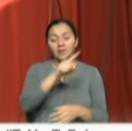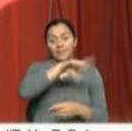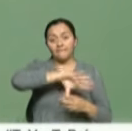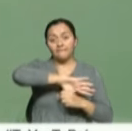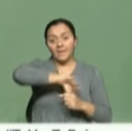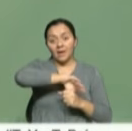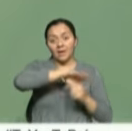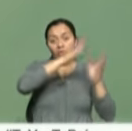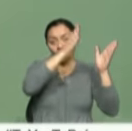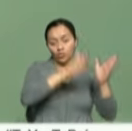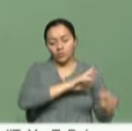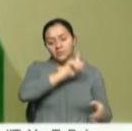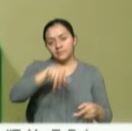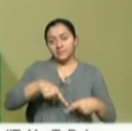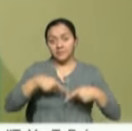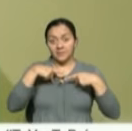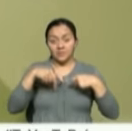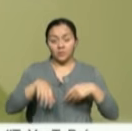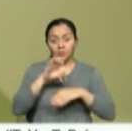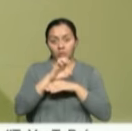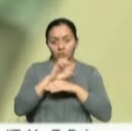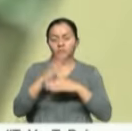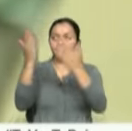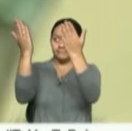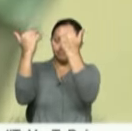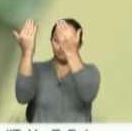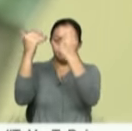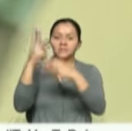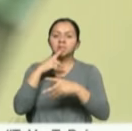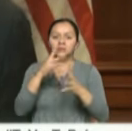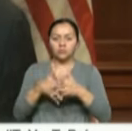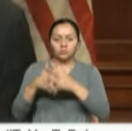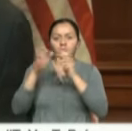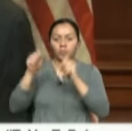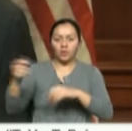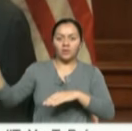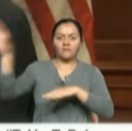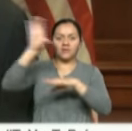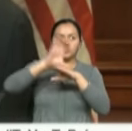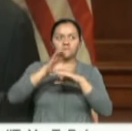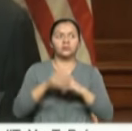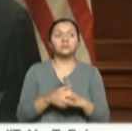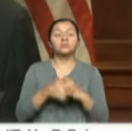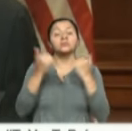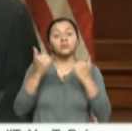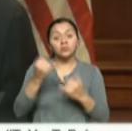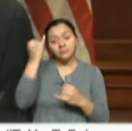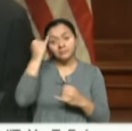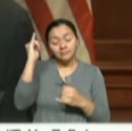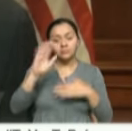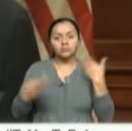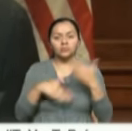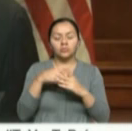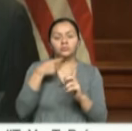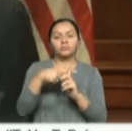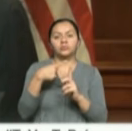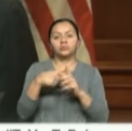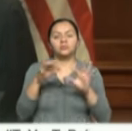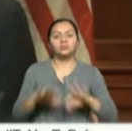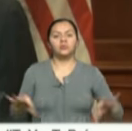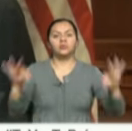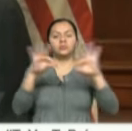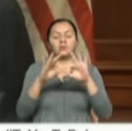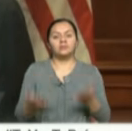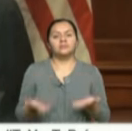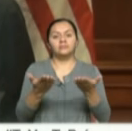Ecuador, invitó a las empresas norteamericanas a invertir en el país. Yo creo que este tipo de iniciativa es bastante importante y